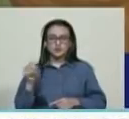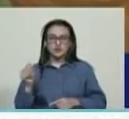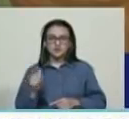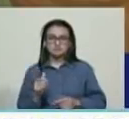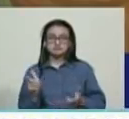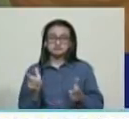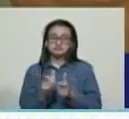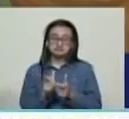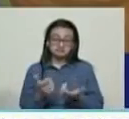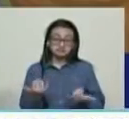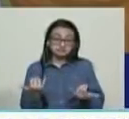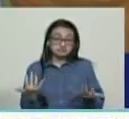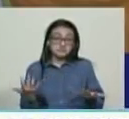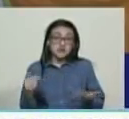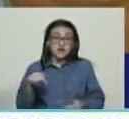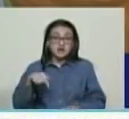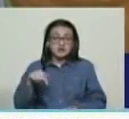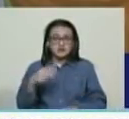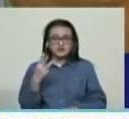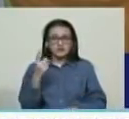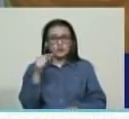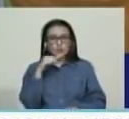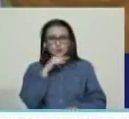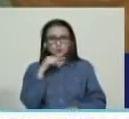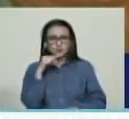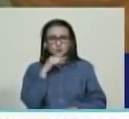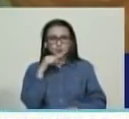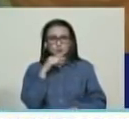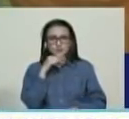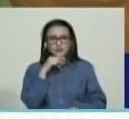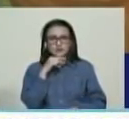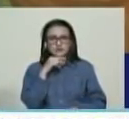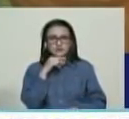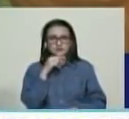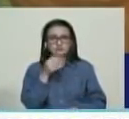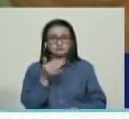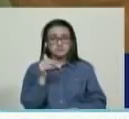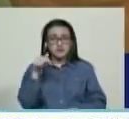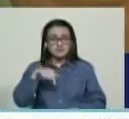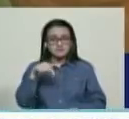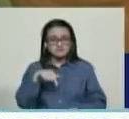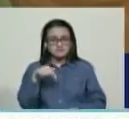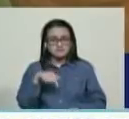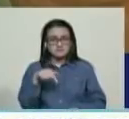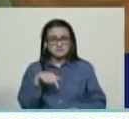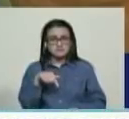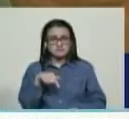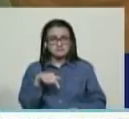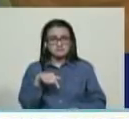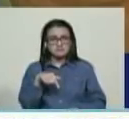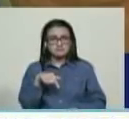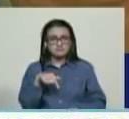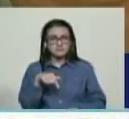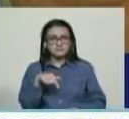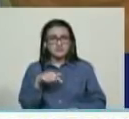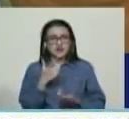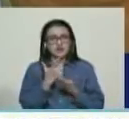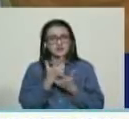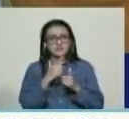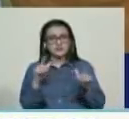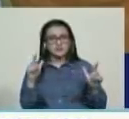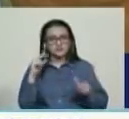lo cierto es que aquí, un 31 de octubre, estaba en este mismo suelo, en este mismo lugar, el